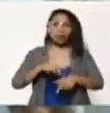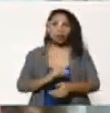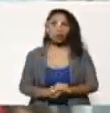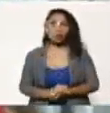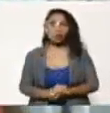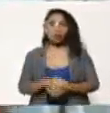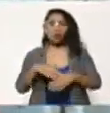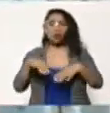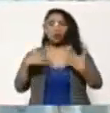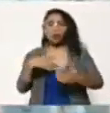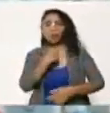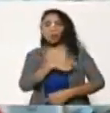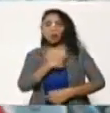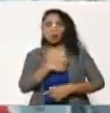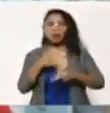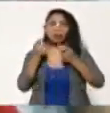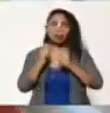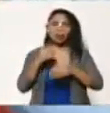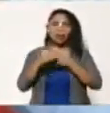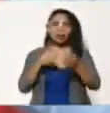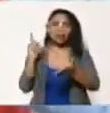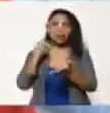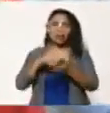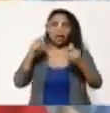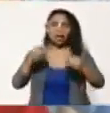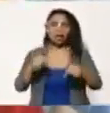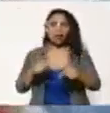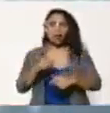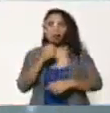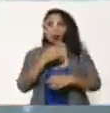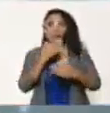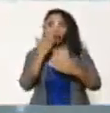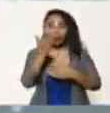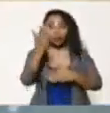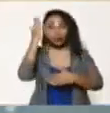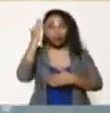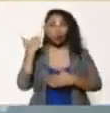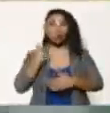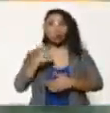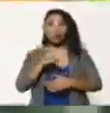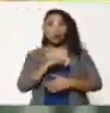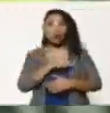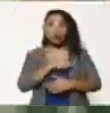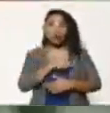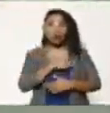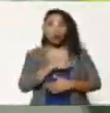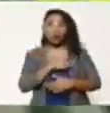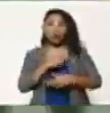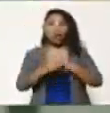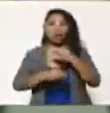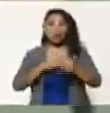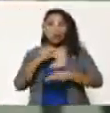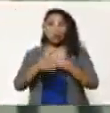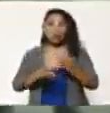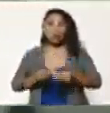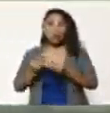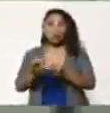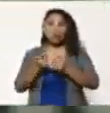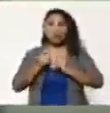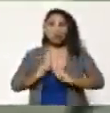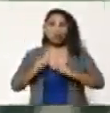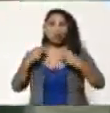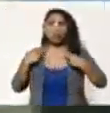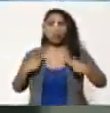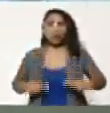protocolo ya segura que se están aplicando una vez que llegan acá como ustedes saben cuando nosotros hemos queremos un trato humanitario